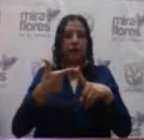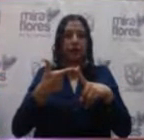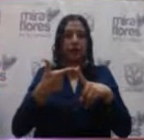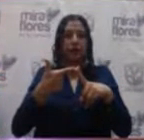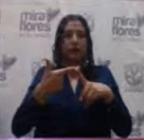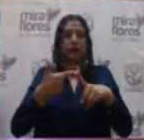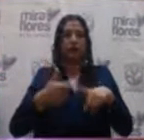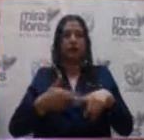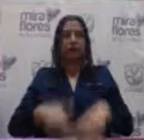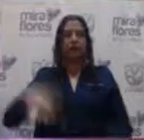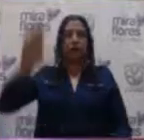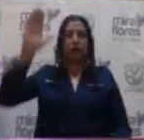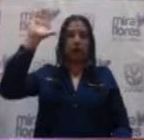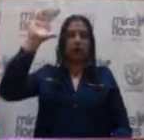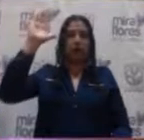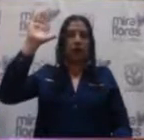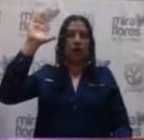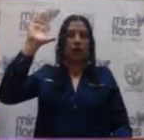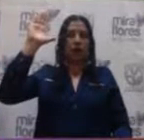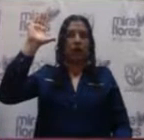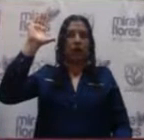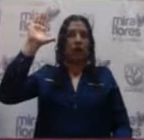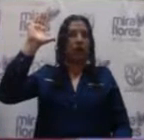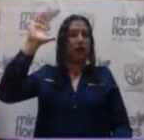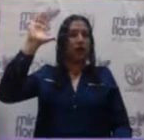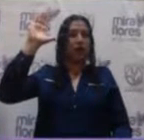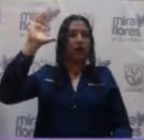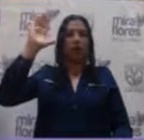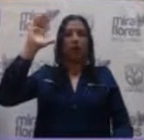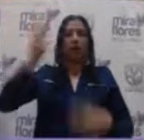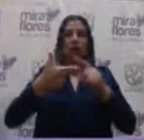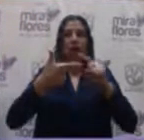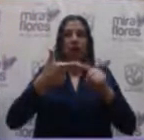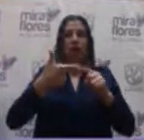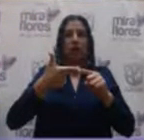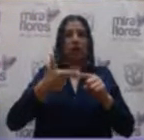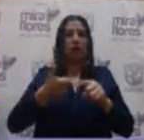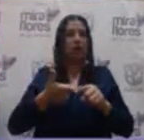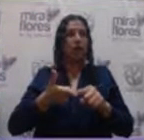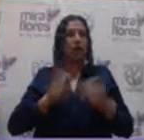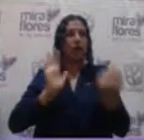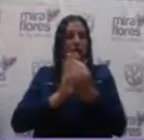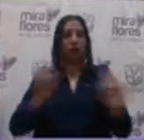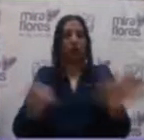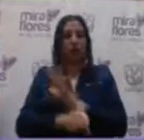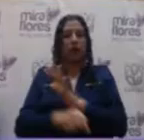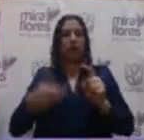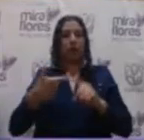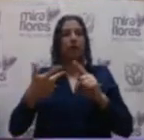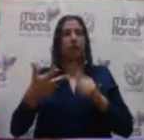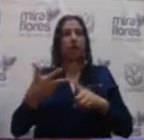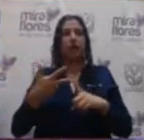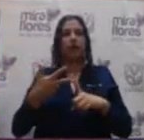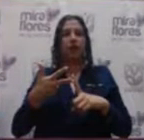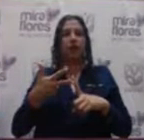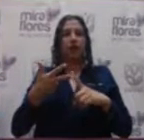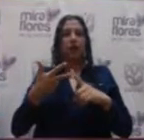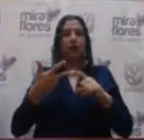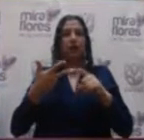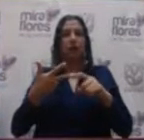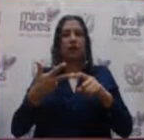Hicieronse expresar quienes estén a favor de aprobar este punto. Se aprueba también por unanimidad. Vamos al siguiente